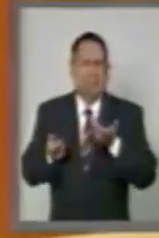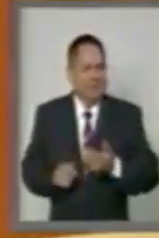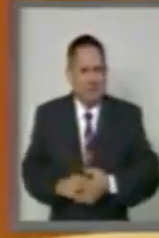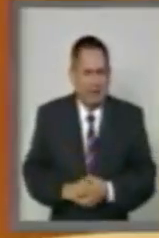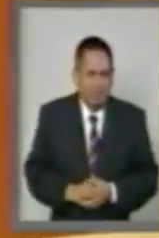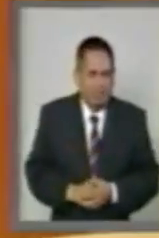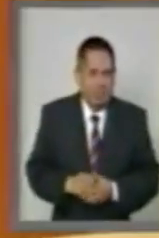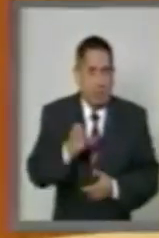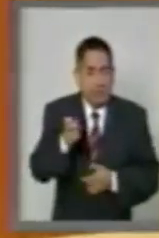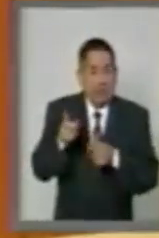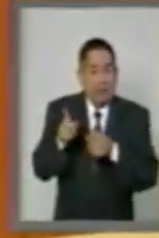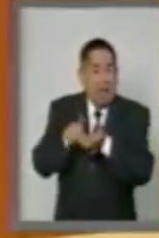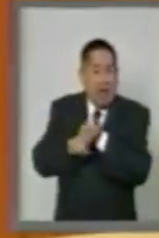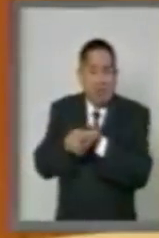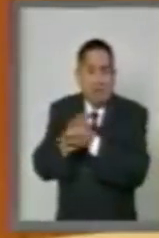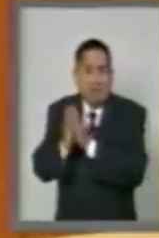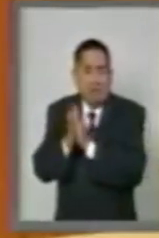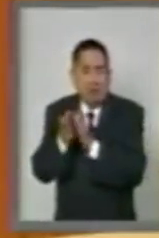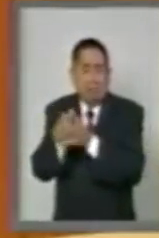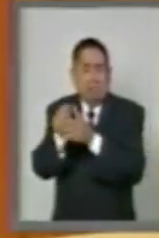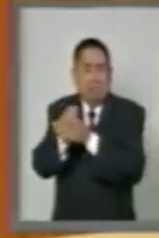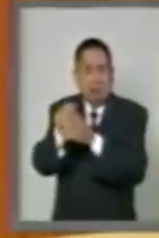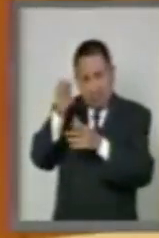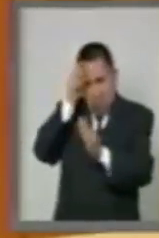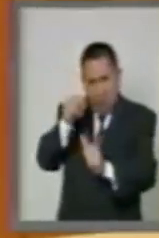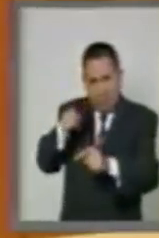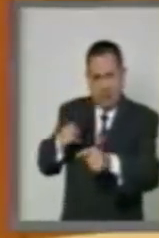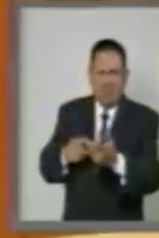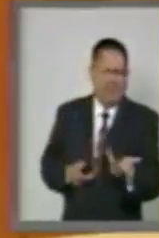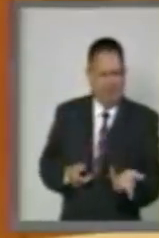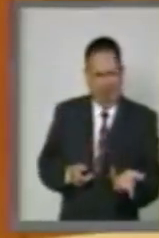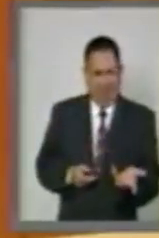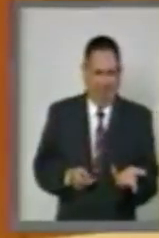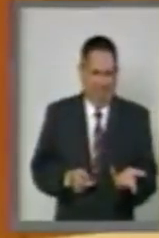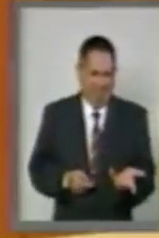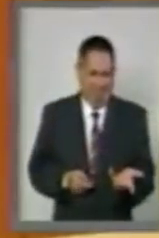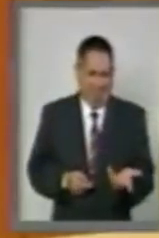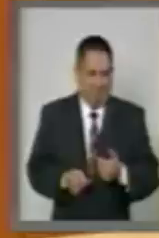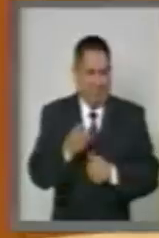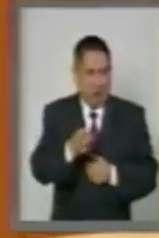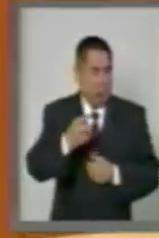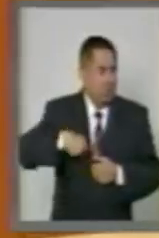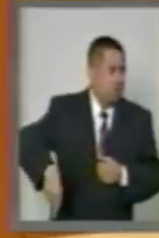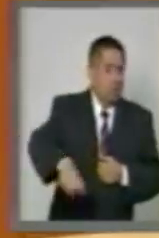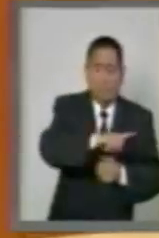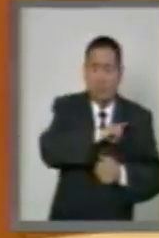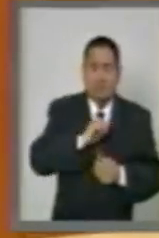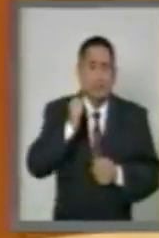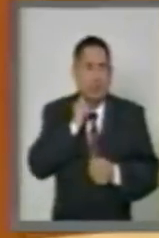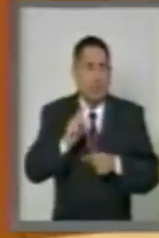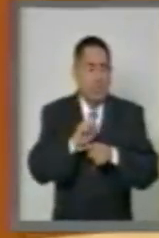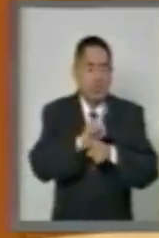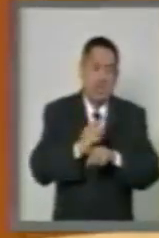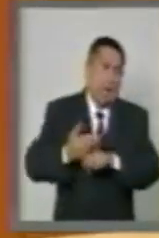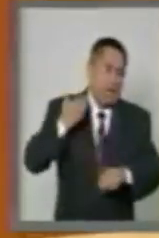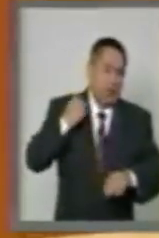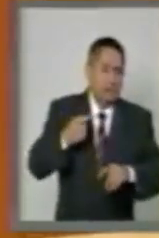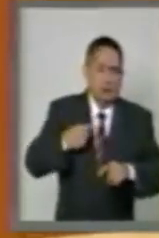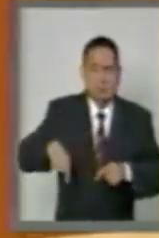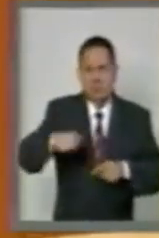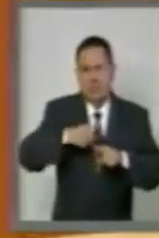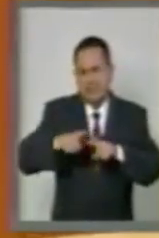Entonces, ese fue el consenso que llevó a este Senado, desde entonces y a todas